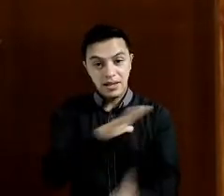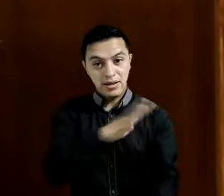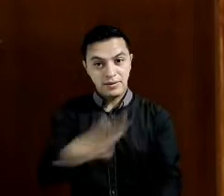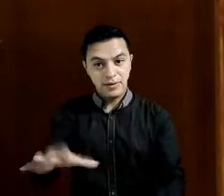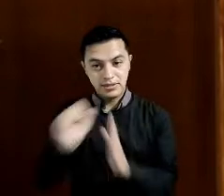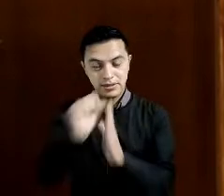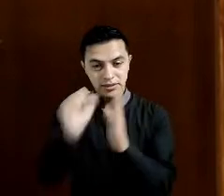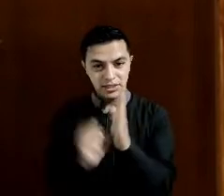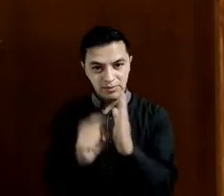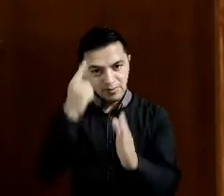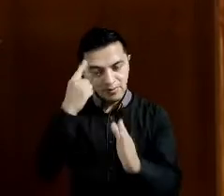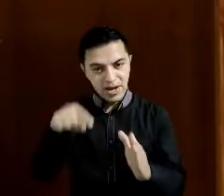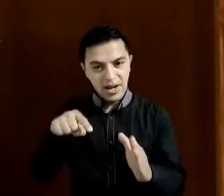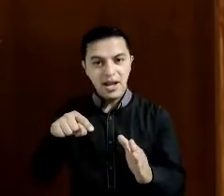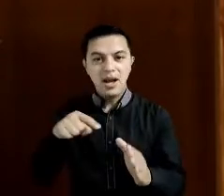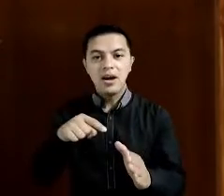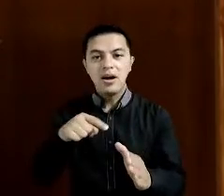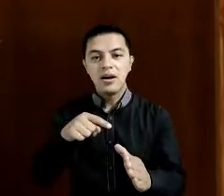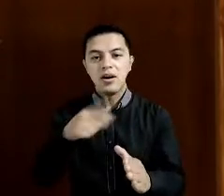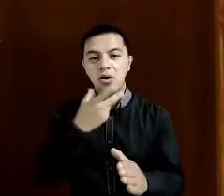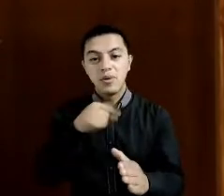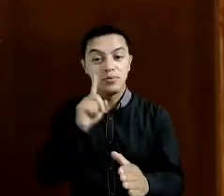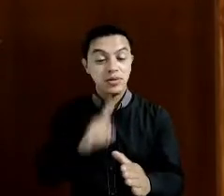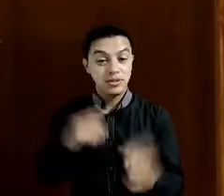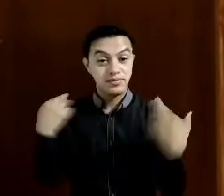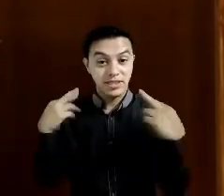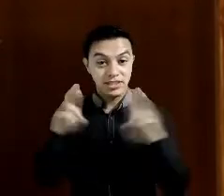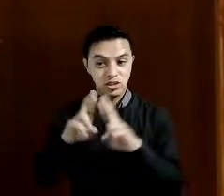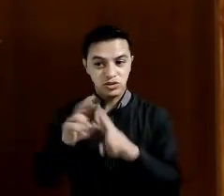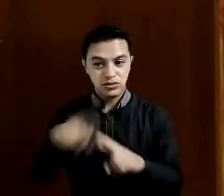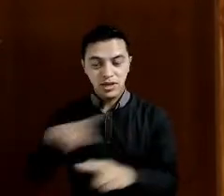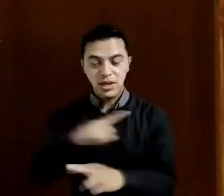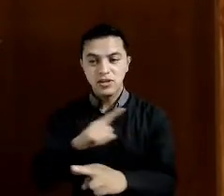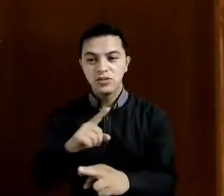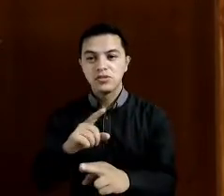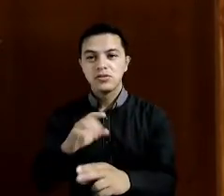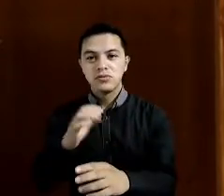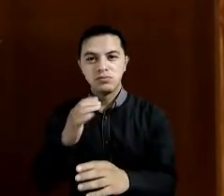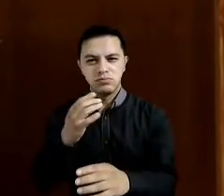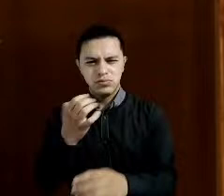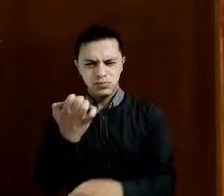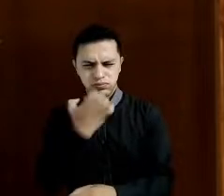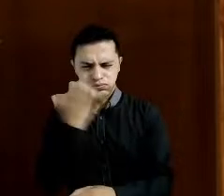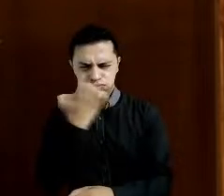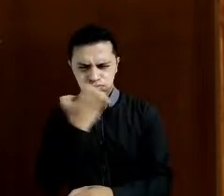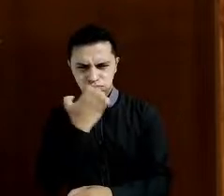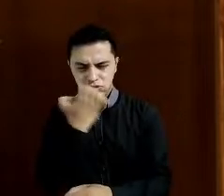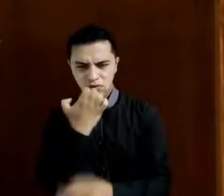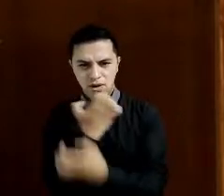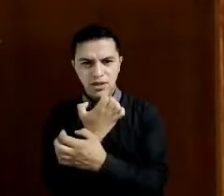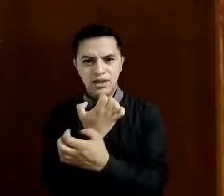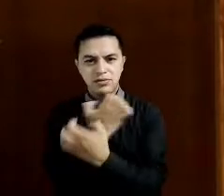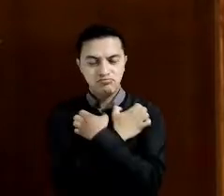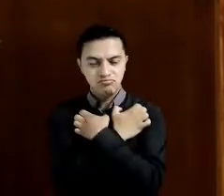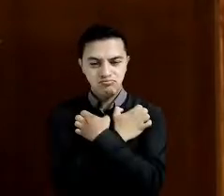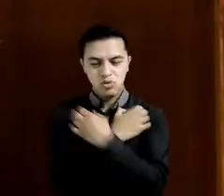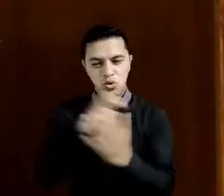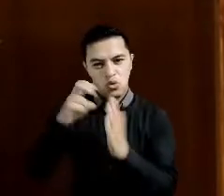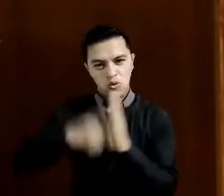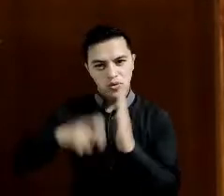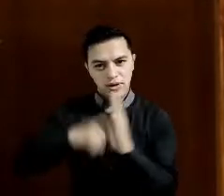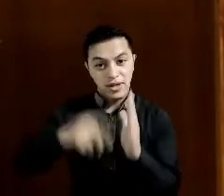para la Carrera de las Maestras y los Maestros, con el objeto de que los docentes obtengan